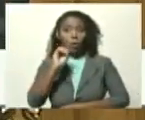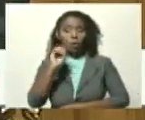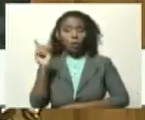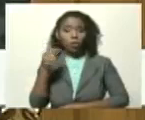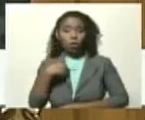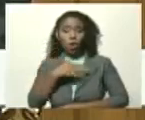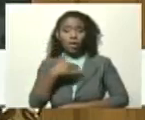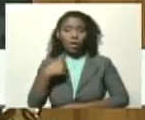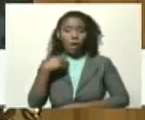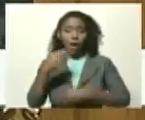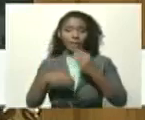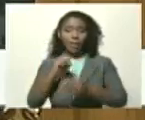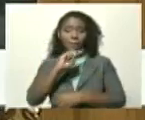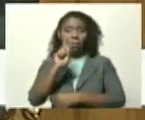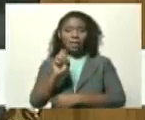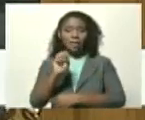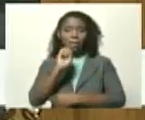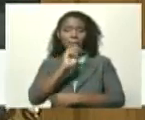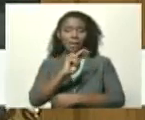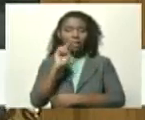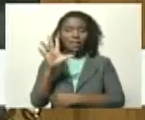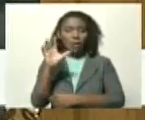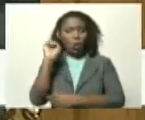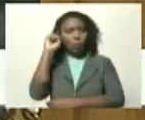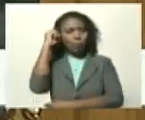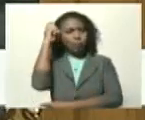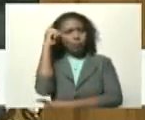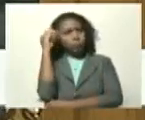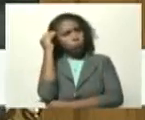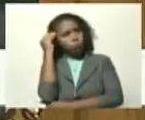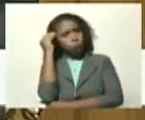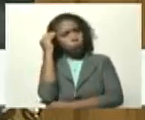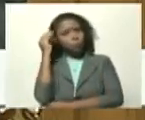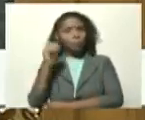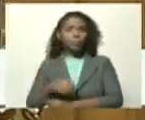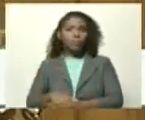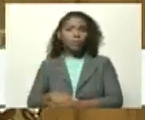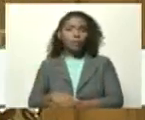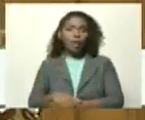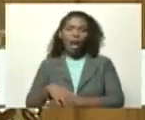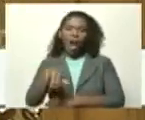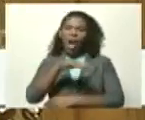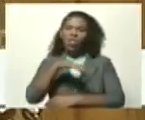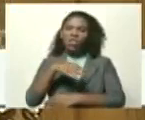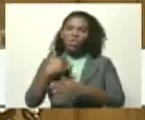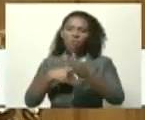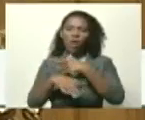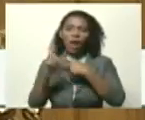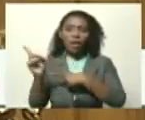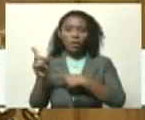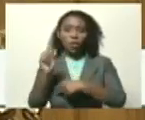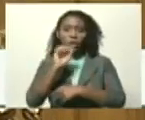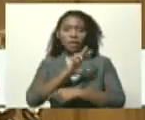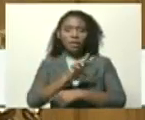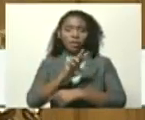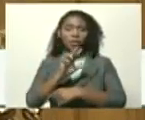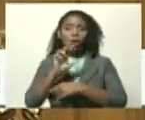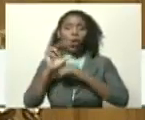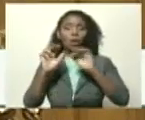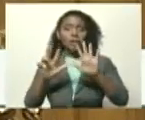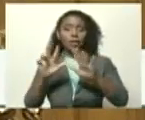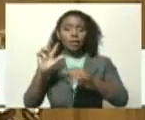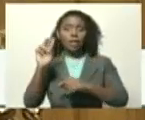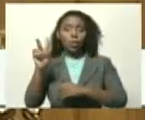hacer 25 interrogantes. Y los interrogantes son, ¿a dónde fueron los 382 millones de